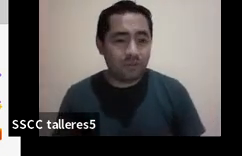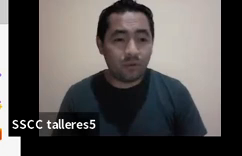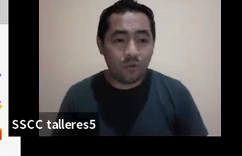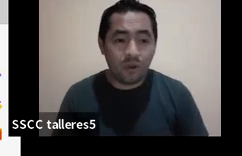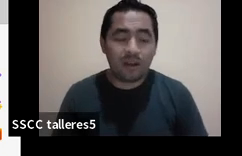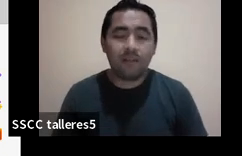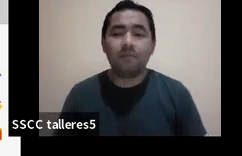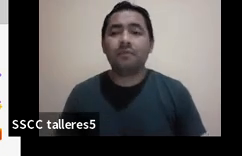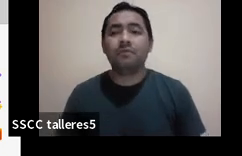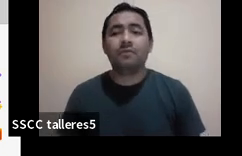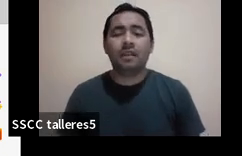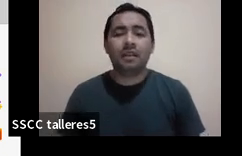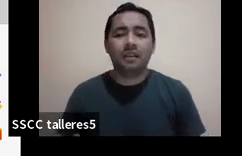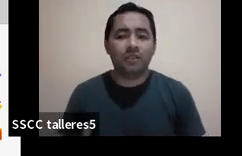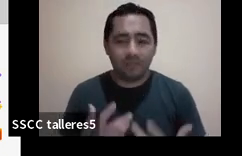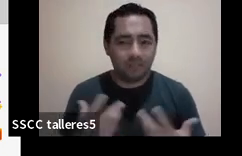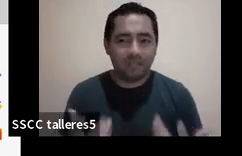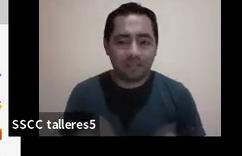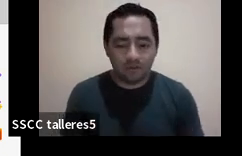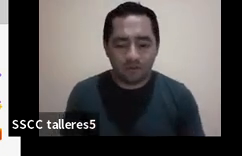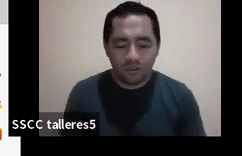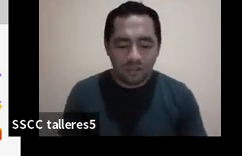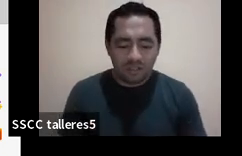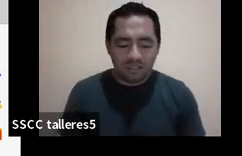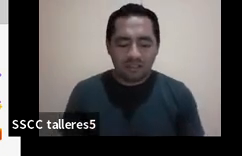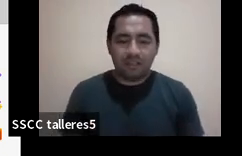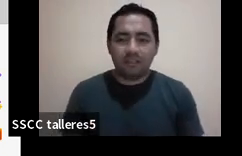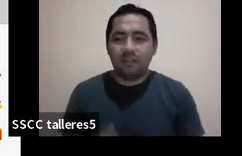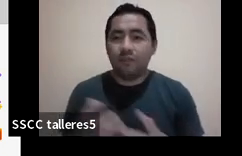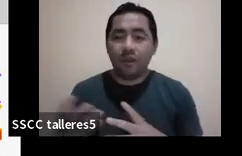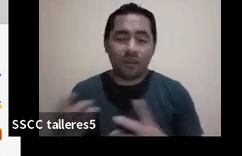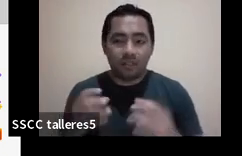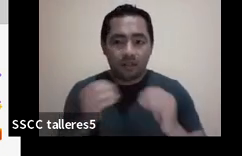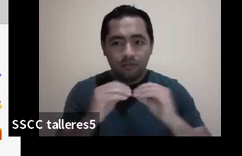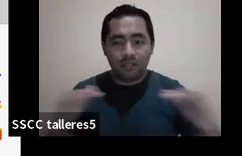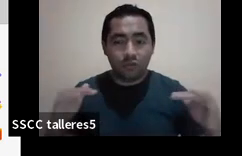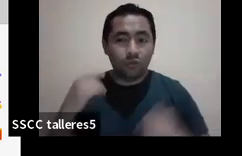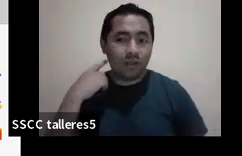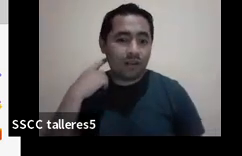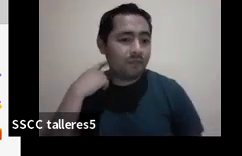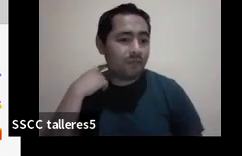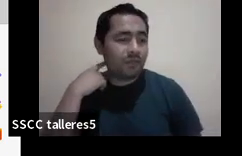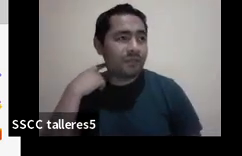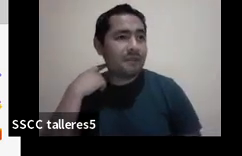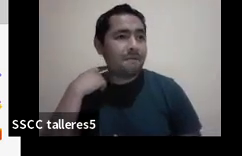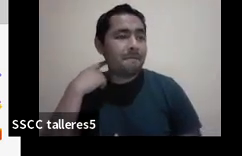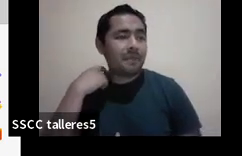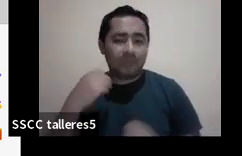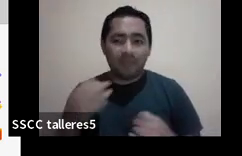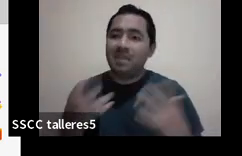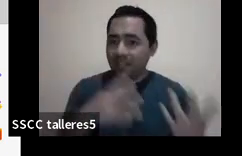pero no sabes conjugar, no sabes expresarlo de forma correcta, ¿no? Estructurar.